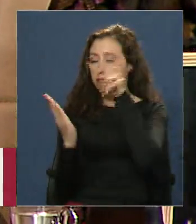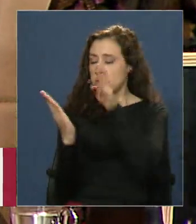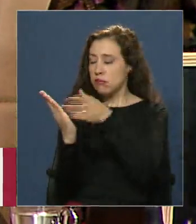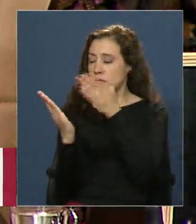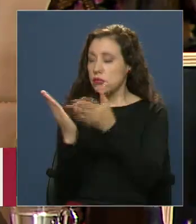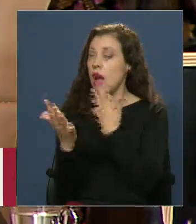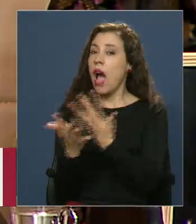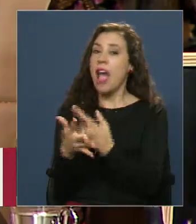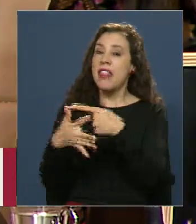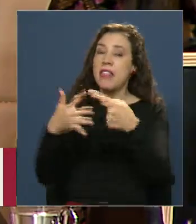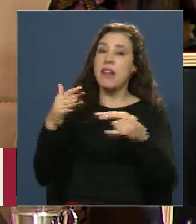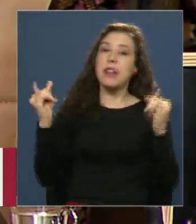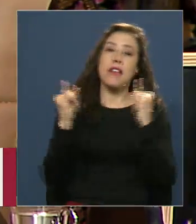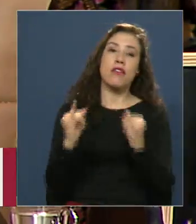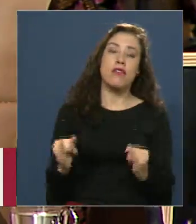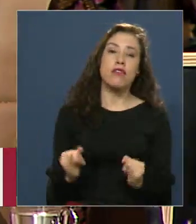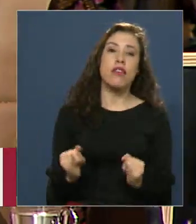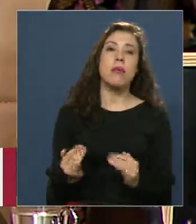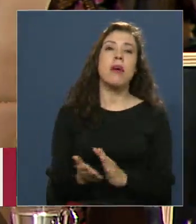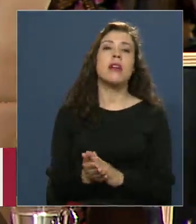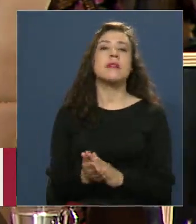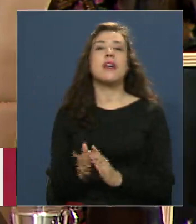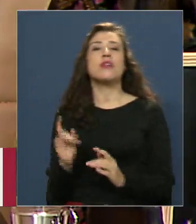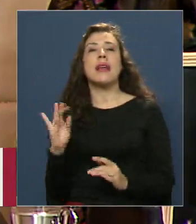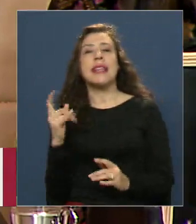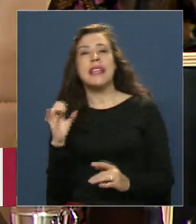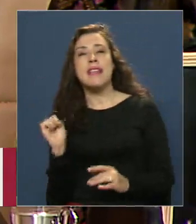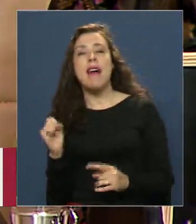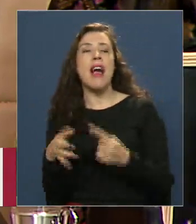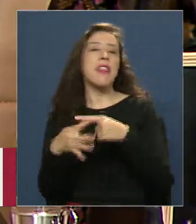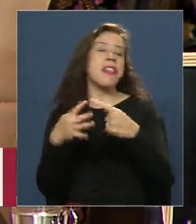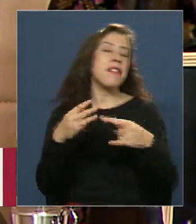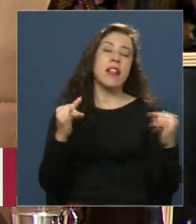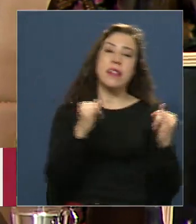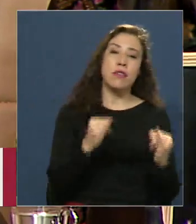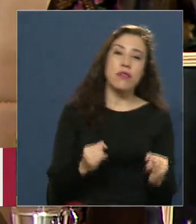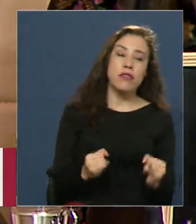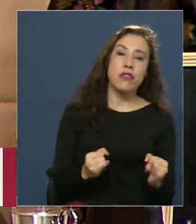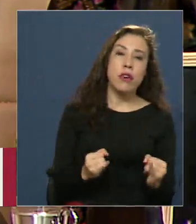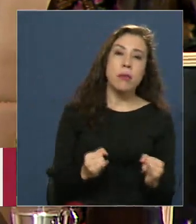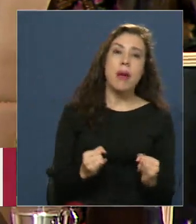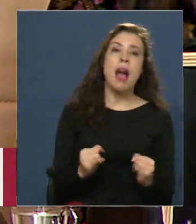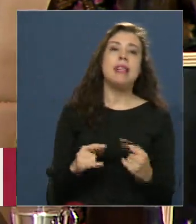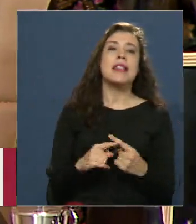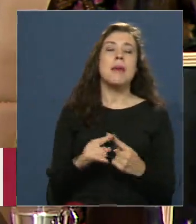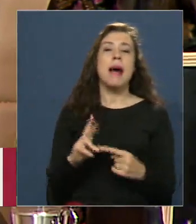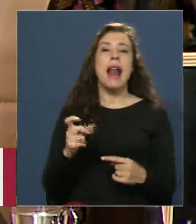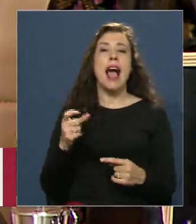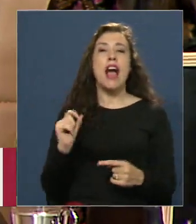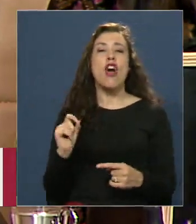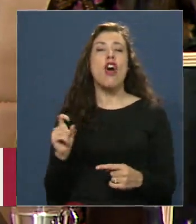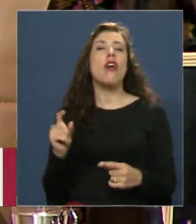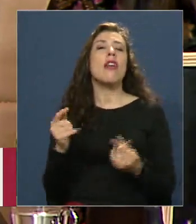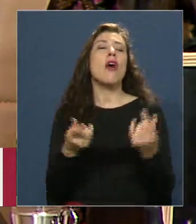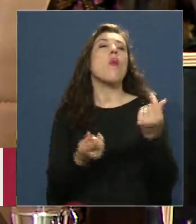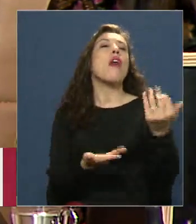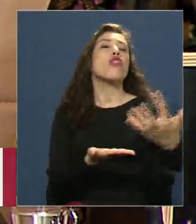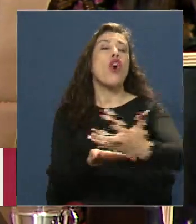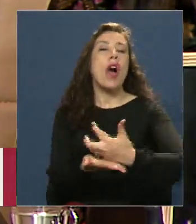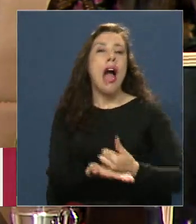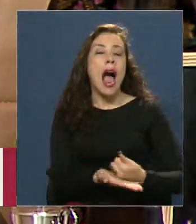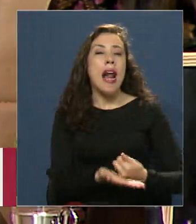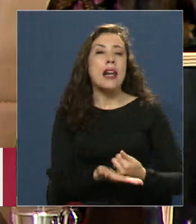coexisten diferentes medidas como medidas subjetivas, medidas multidimensionales, rango simétrico alrededor del ingreso medio,